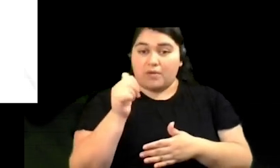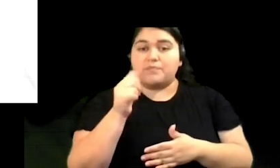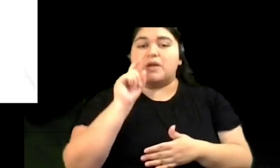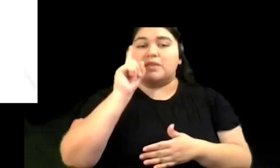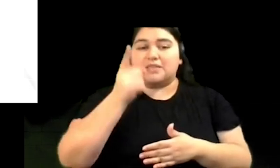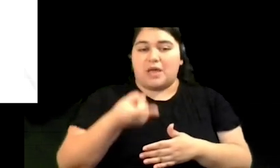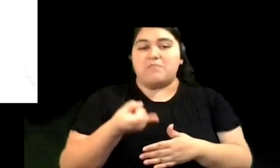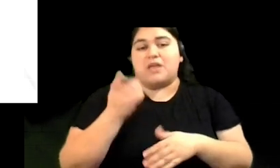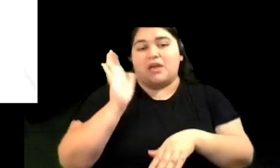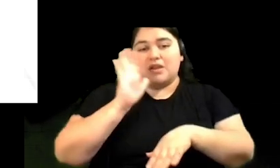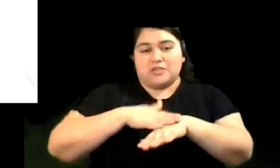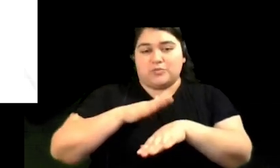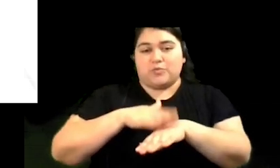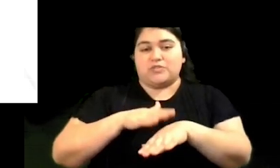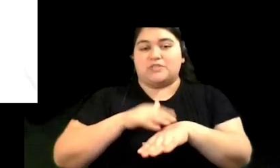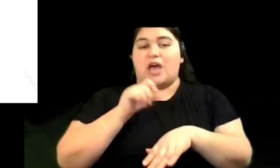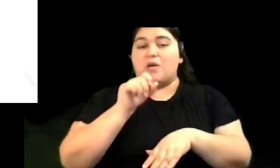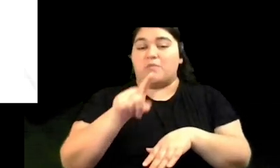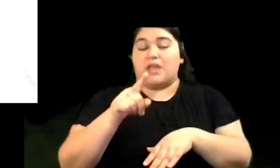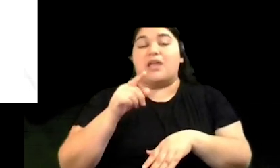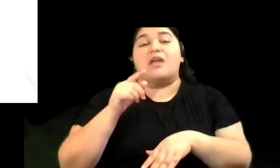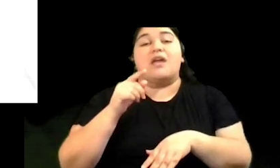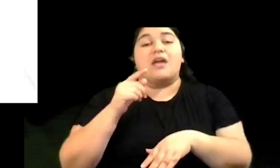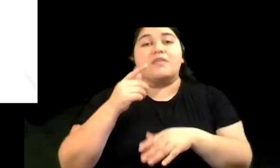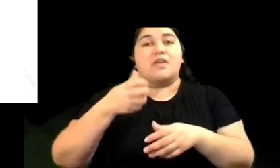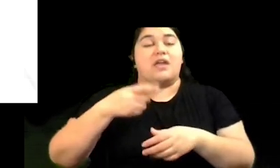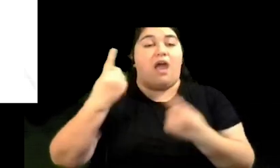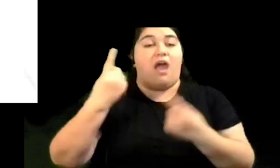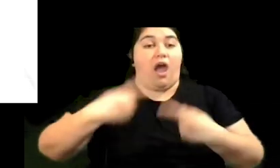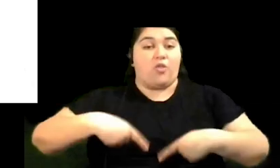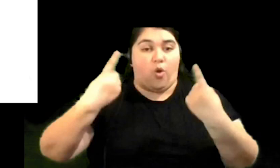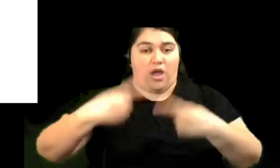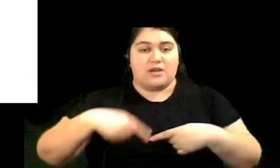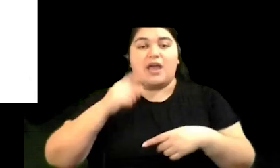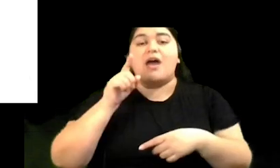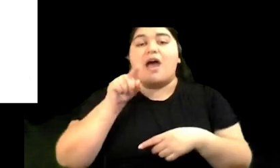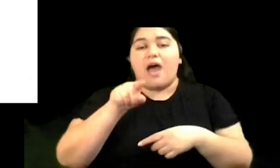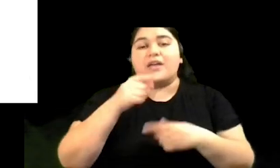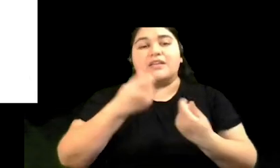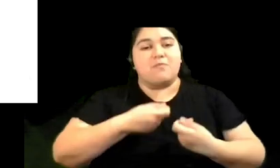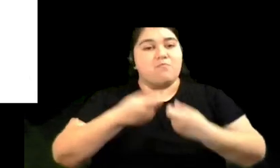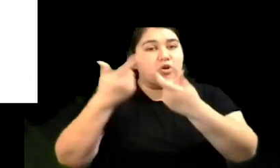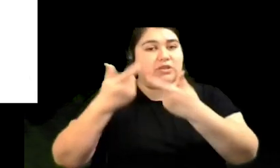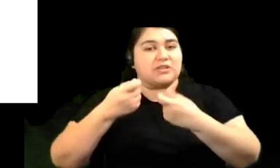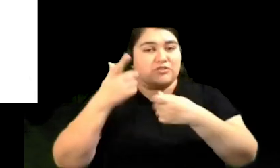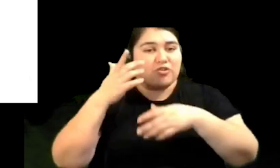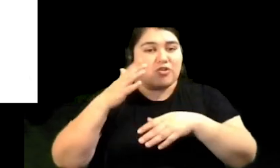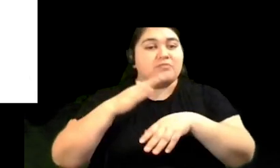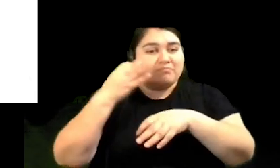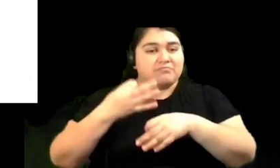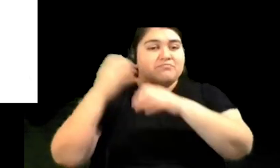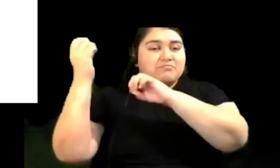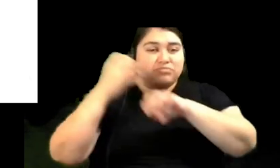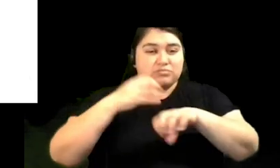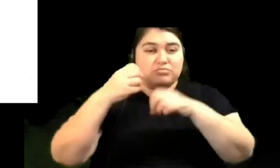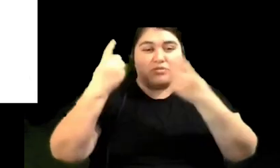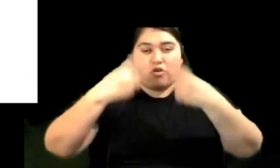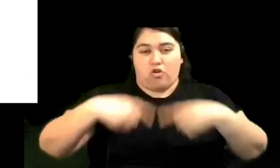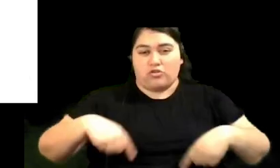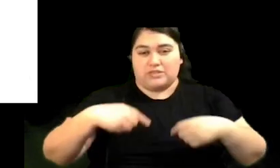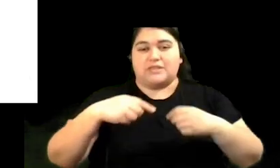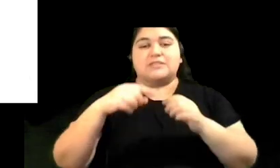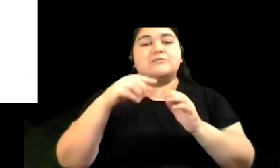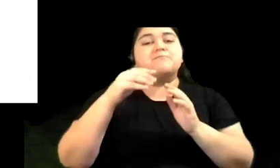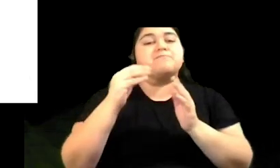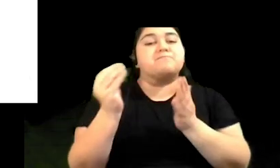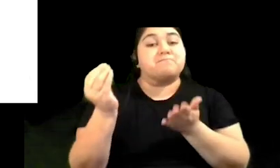de aduana, que se hace efectivo con la importación definitiva de cosas muebles grabadas,